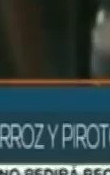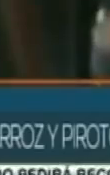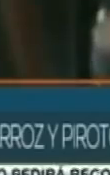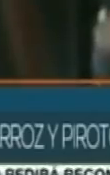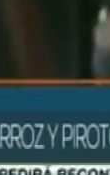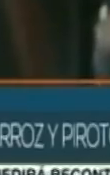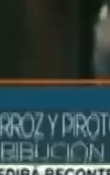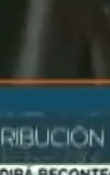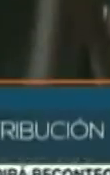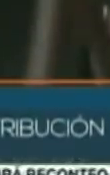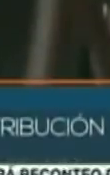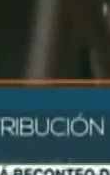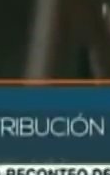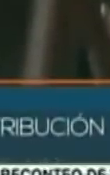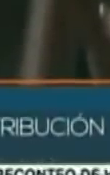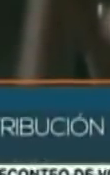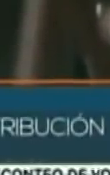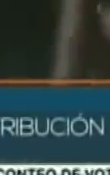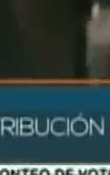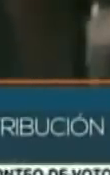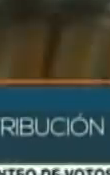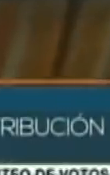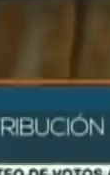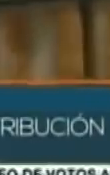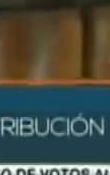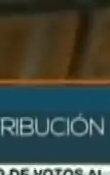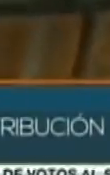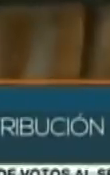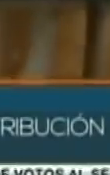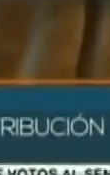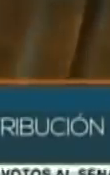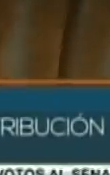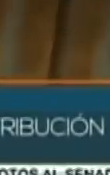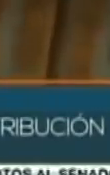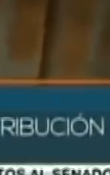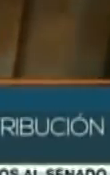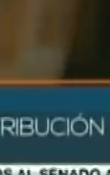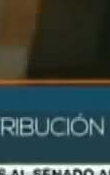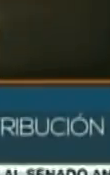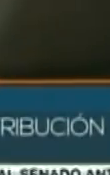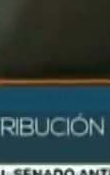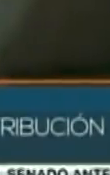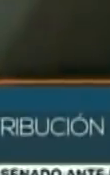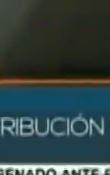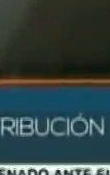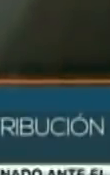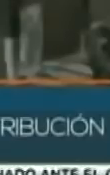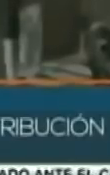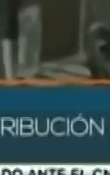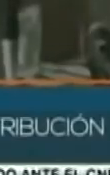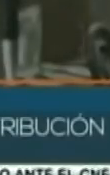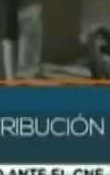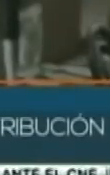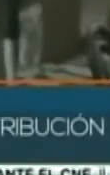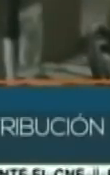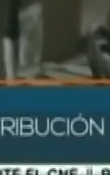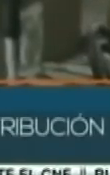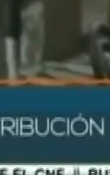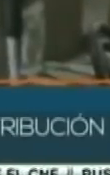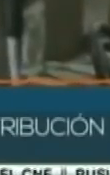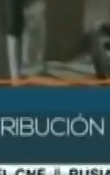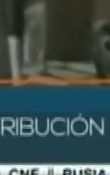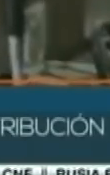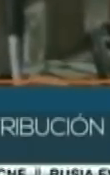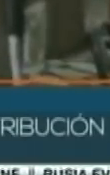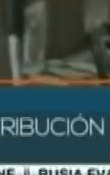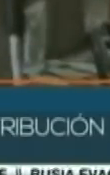alimentaria. El MST cuenta con 2 millones de militantes. Su estructura hace realidad la utopía de una agricultura a gran escala